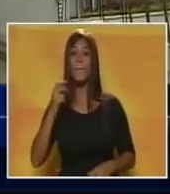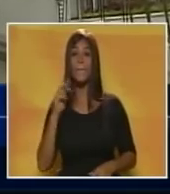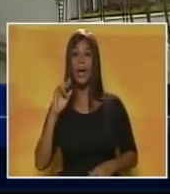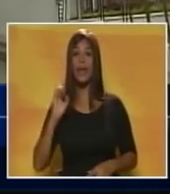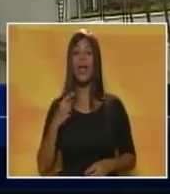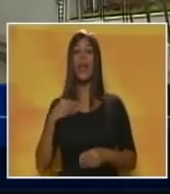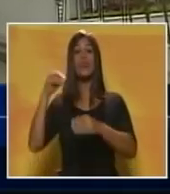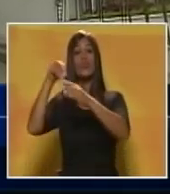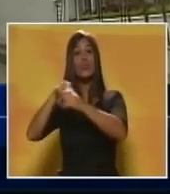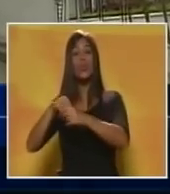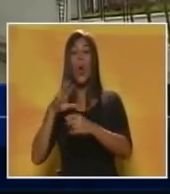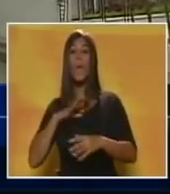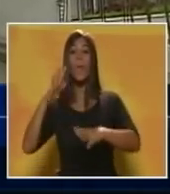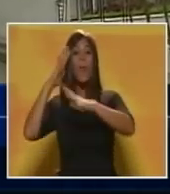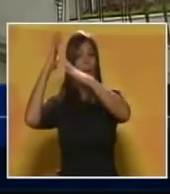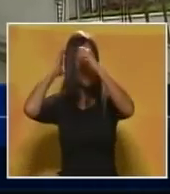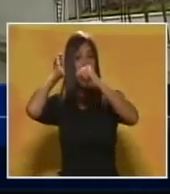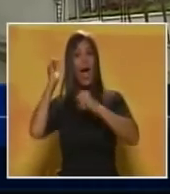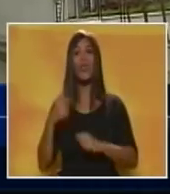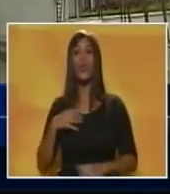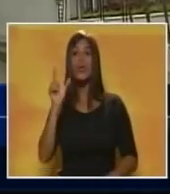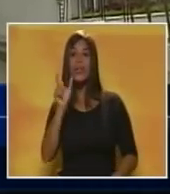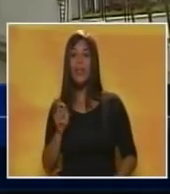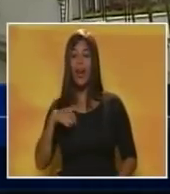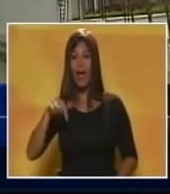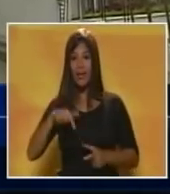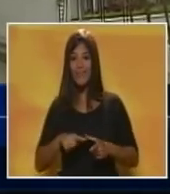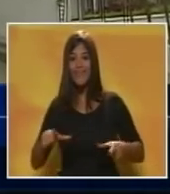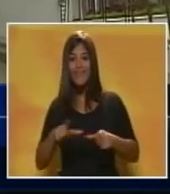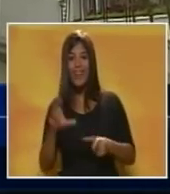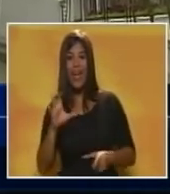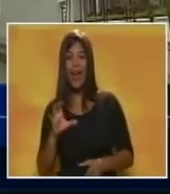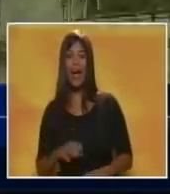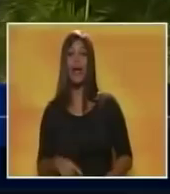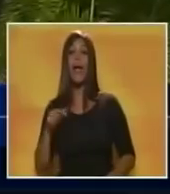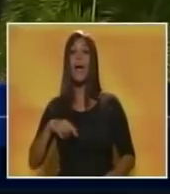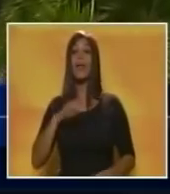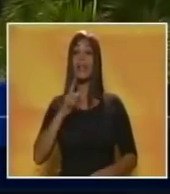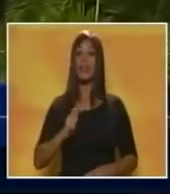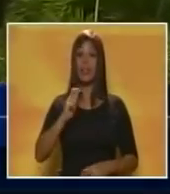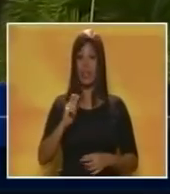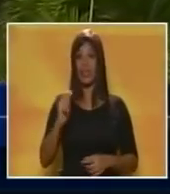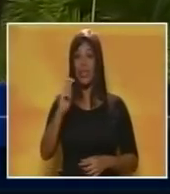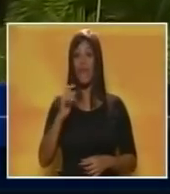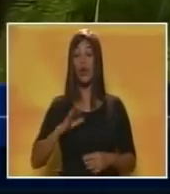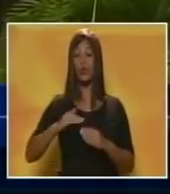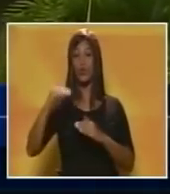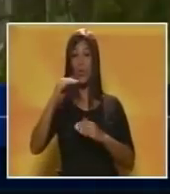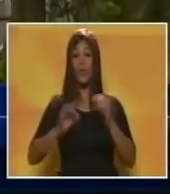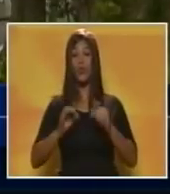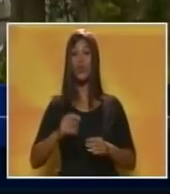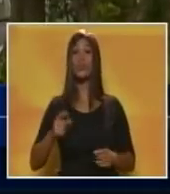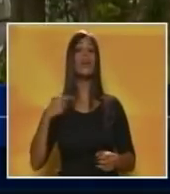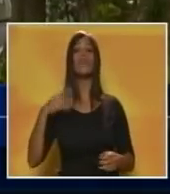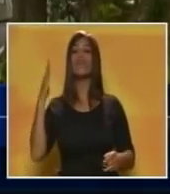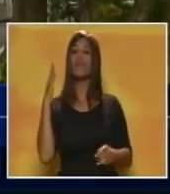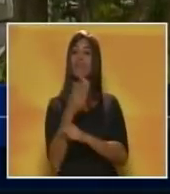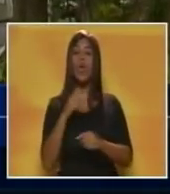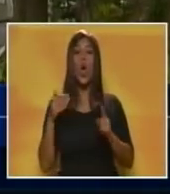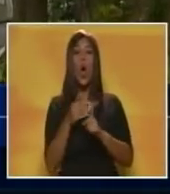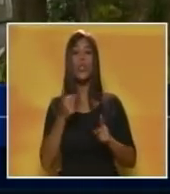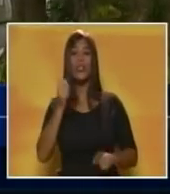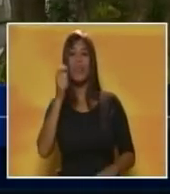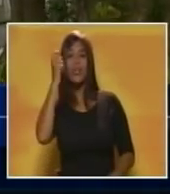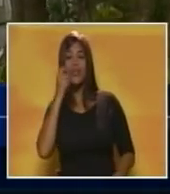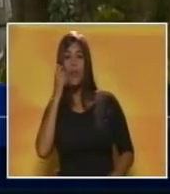pernocta en la residencia del embajador de Italia en Caracas. El Tribunal Supremo de Justicia ordenó enjuiciar a 10 diputados por estar presuntamente implicados